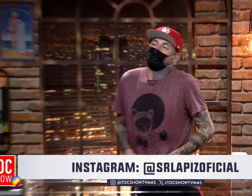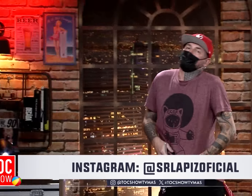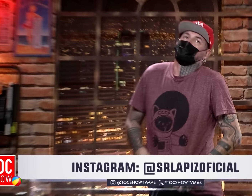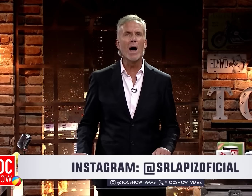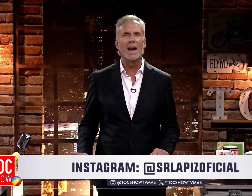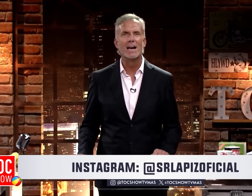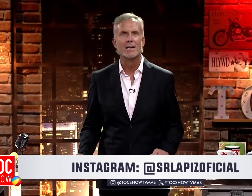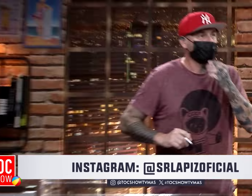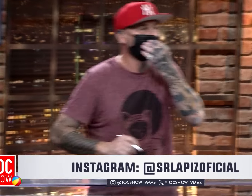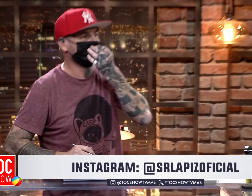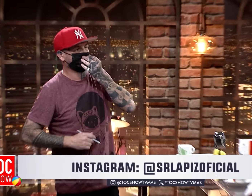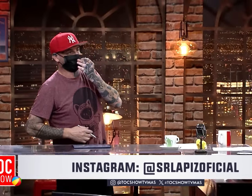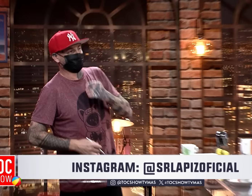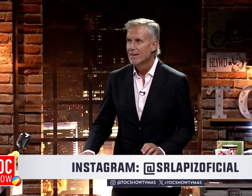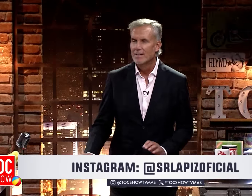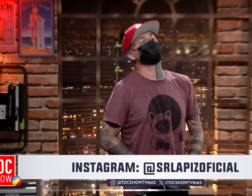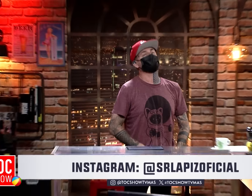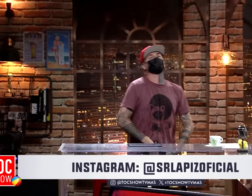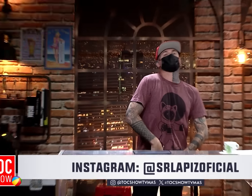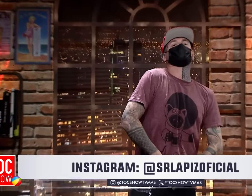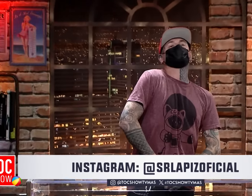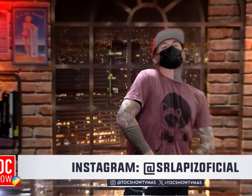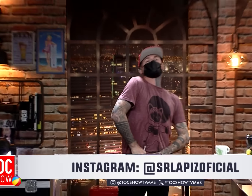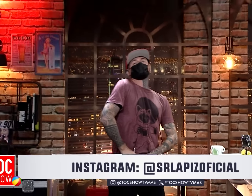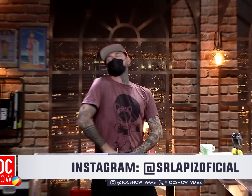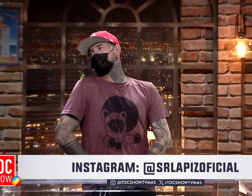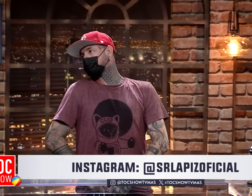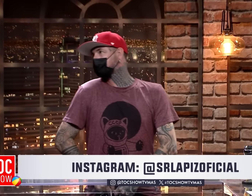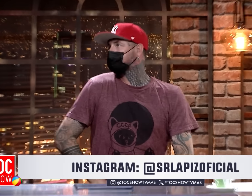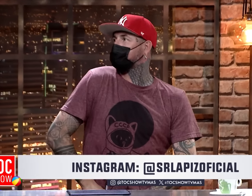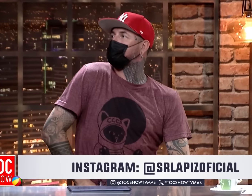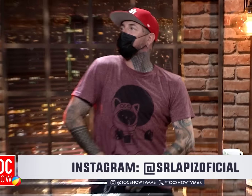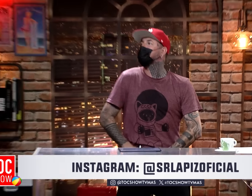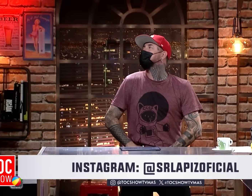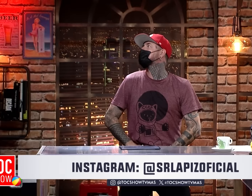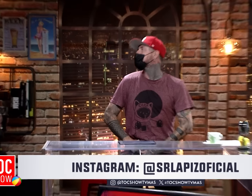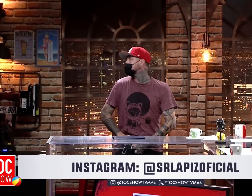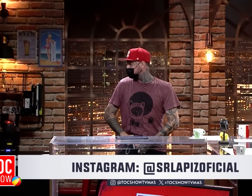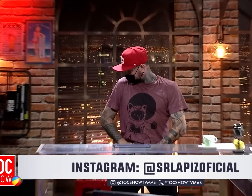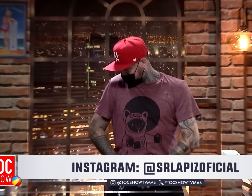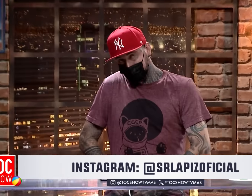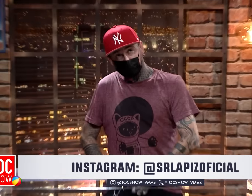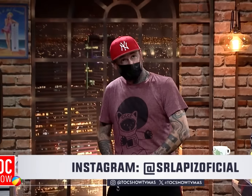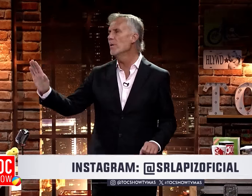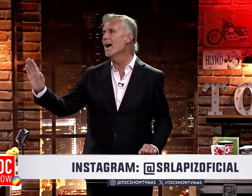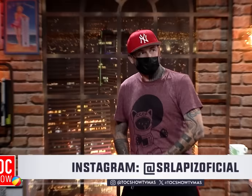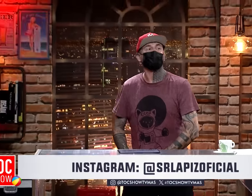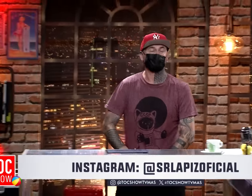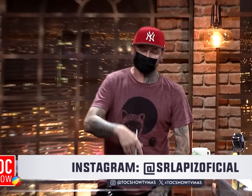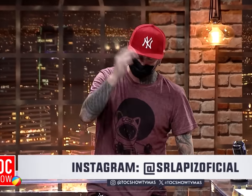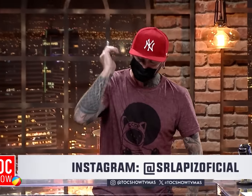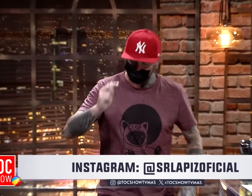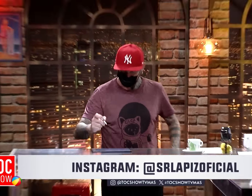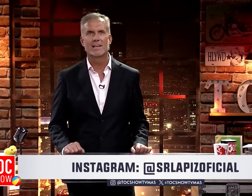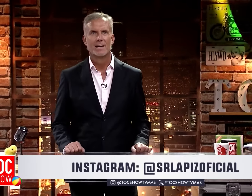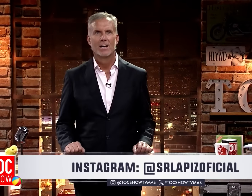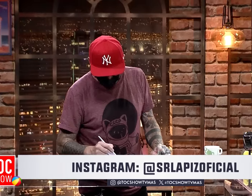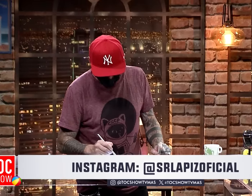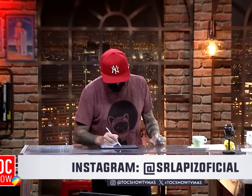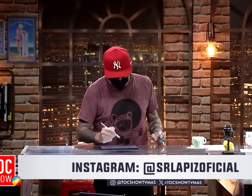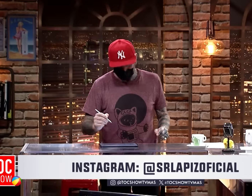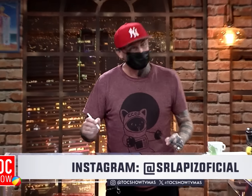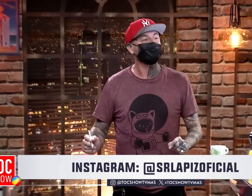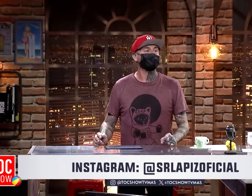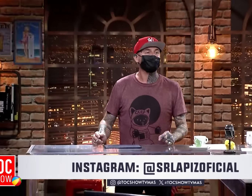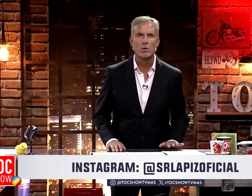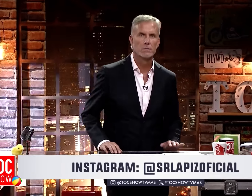2 años y medio bailando igual. De día lápiz, de noche cuaderno. No, ahí nomás, suficiente. Lo